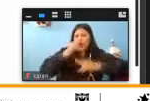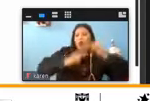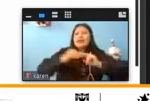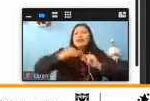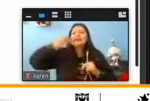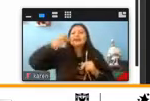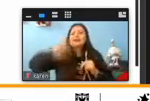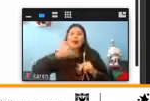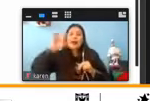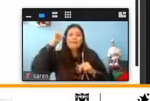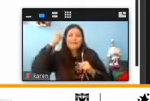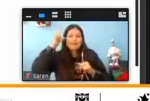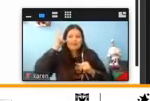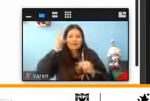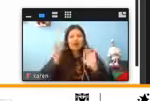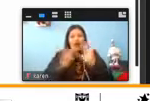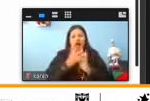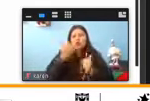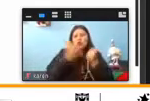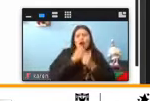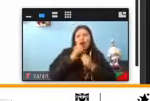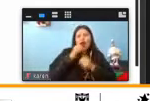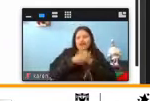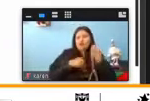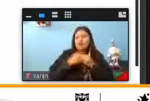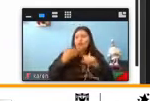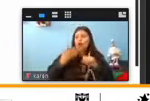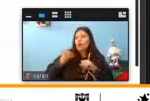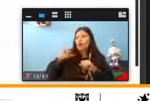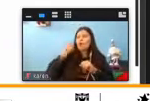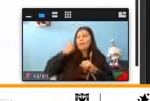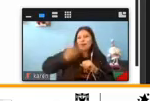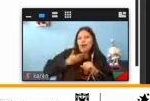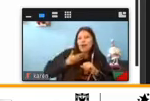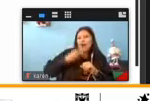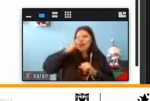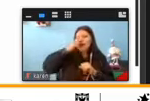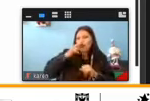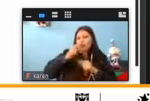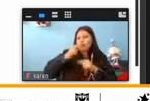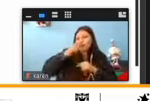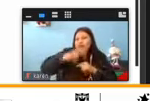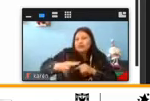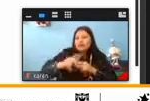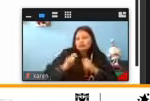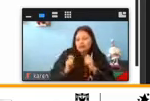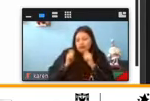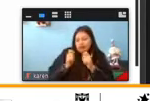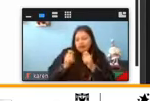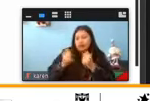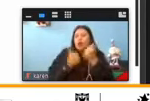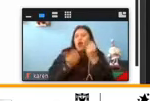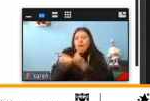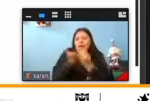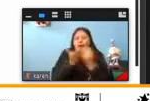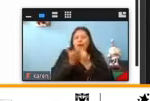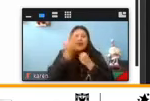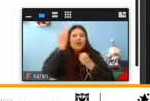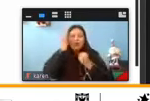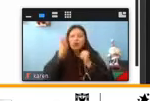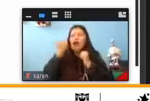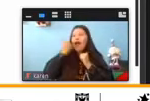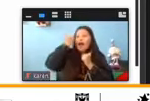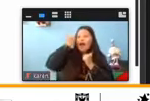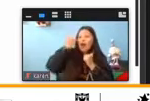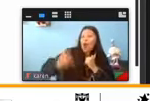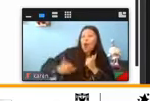desde una perspectiva intergeneracional, y esto es muy importante porque se renuevan a través del intercambio de saberes entre jóvenes y